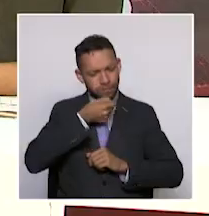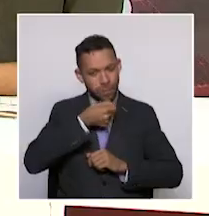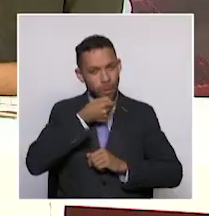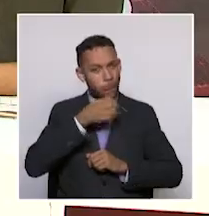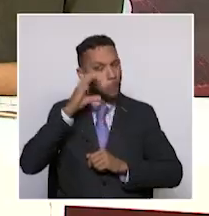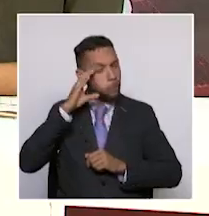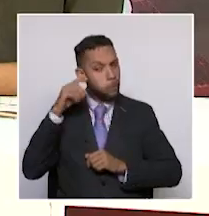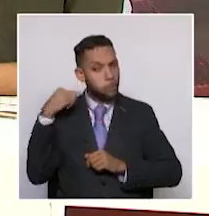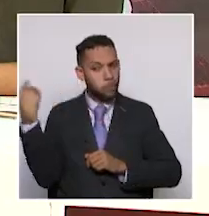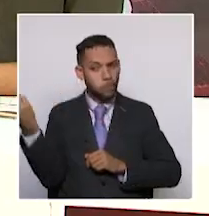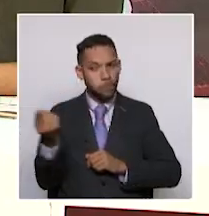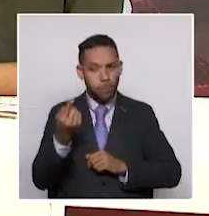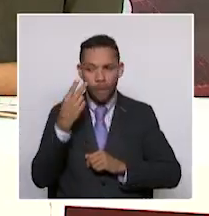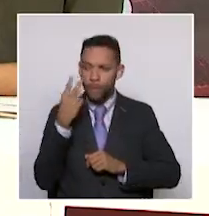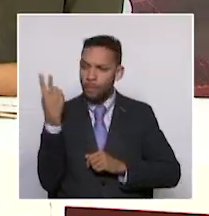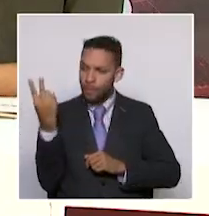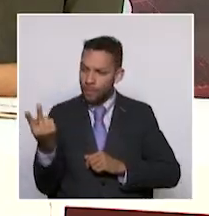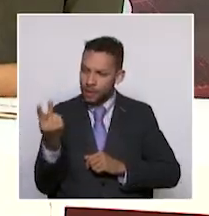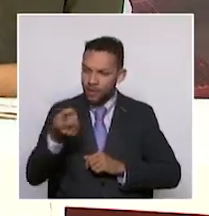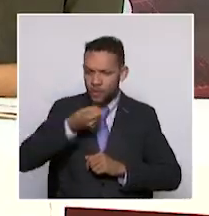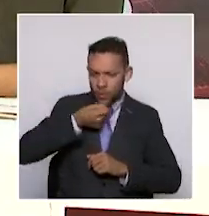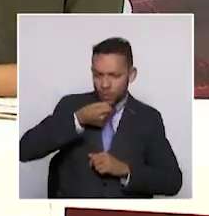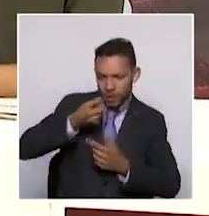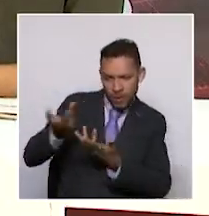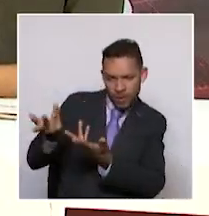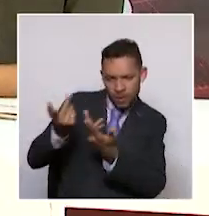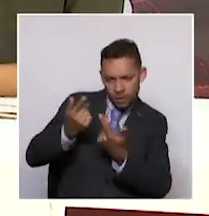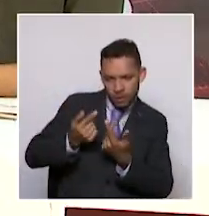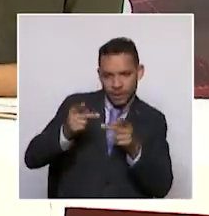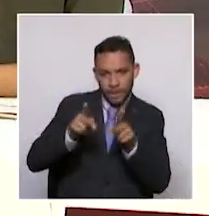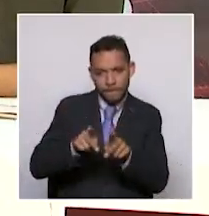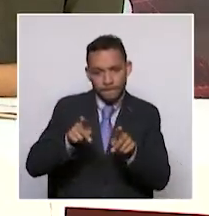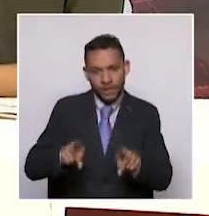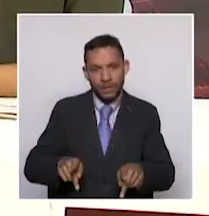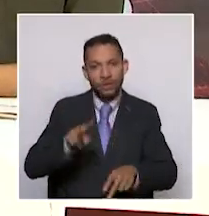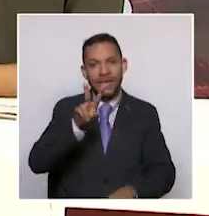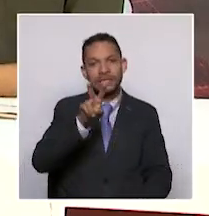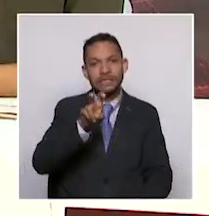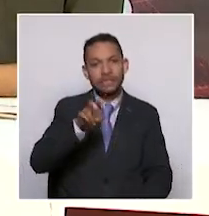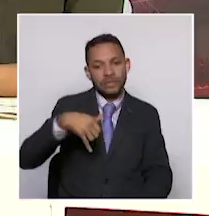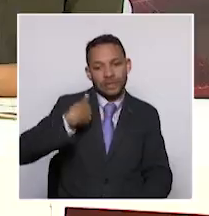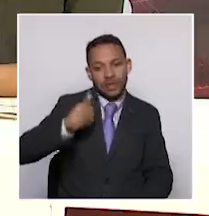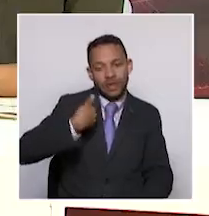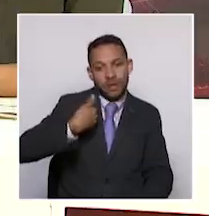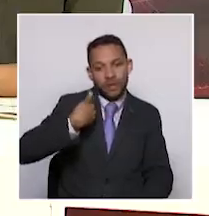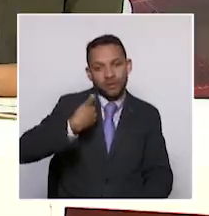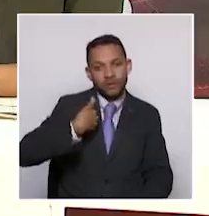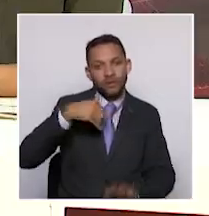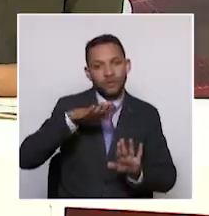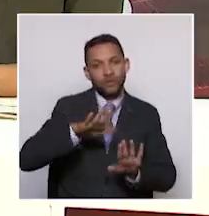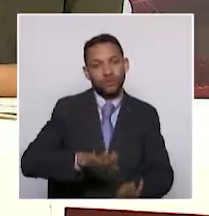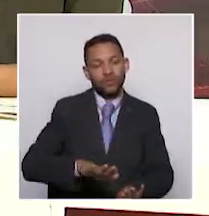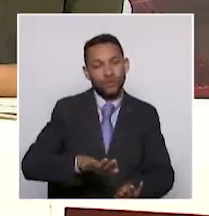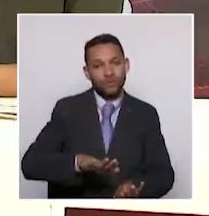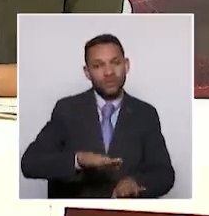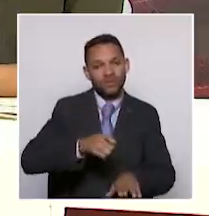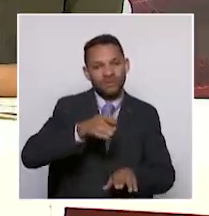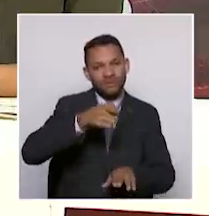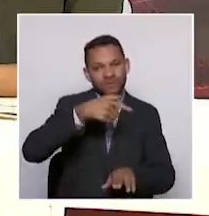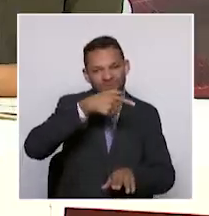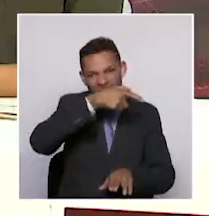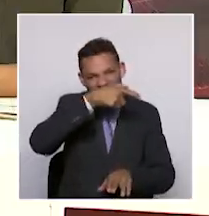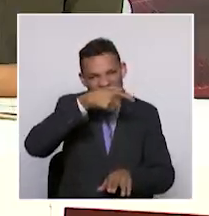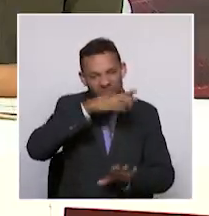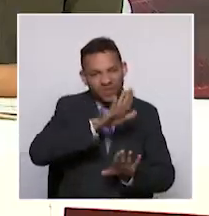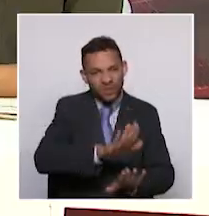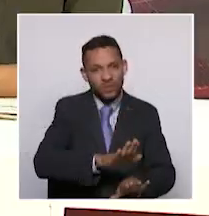diferentes ángulos de la información. Y es que precisamente el caso de los 7 jóvenes que resultaron con sobredosis de alucinógenos después de una fiesta